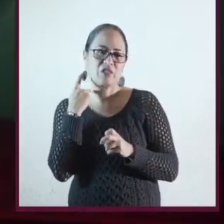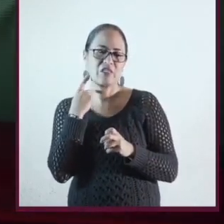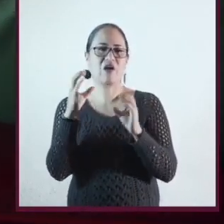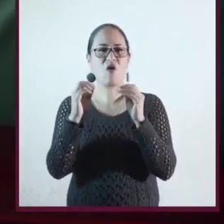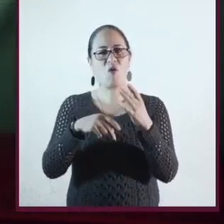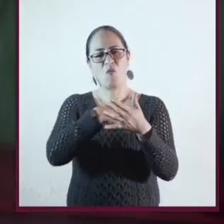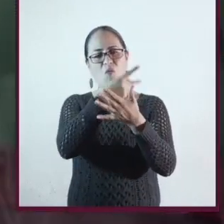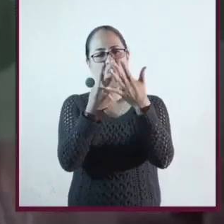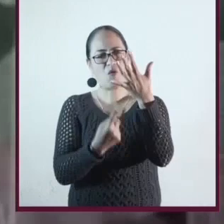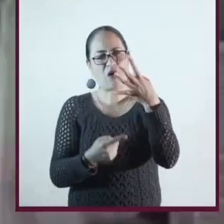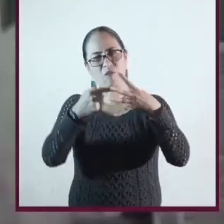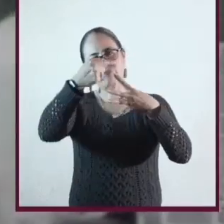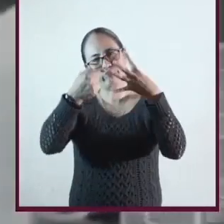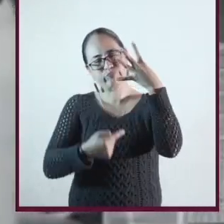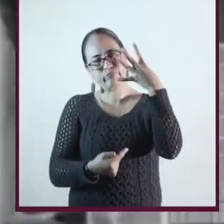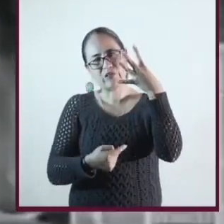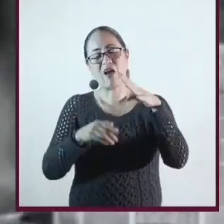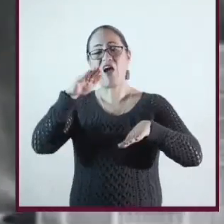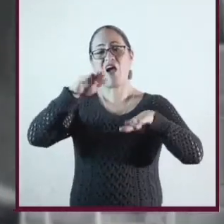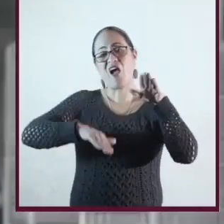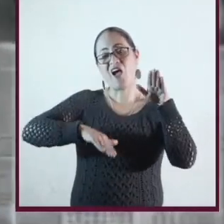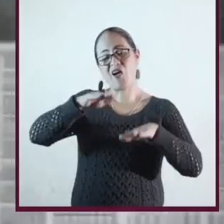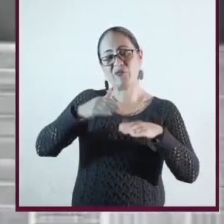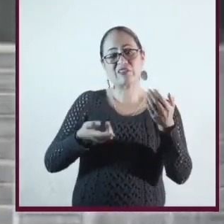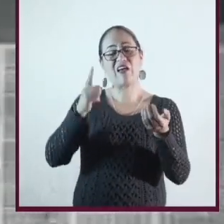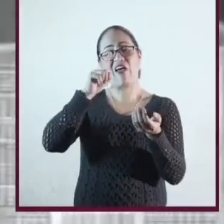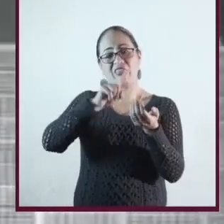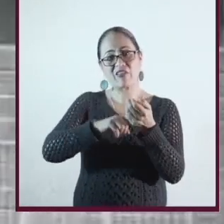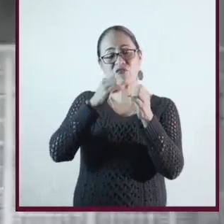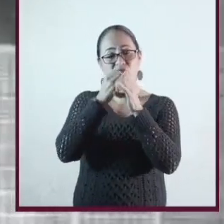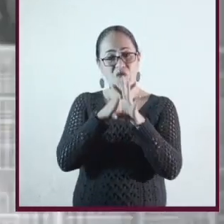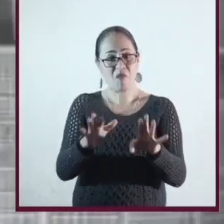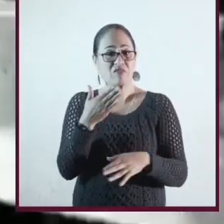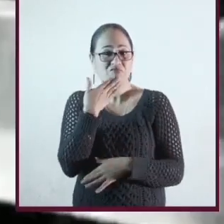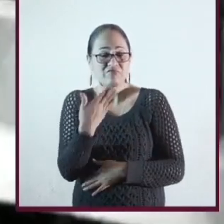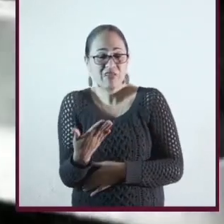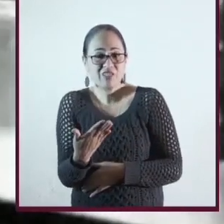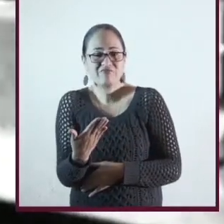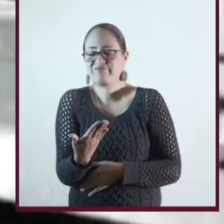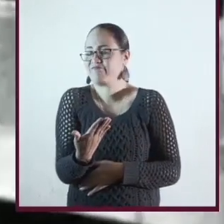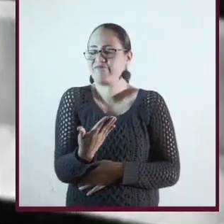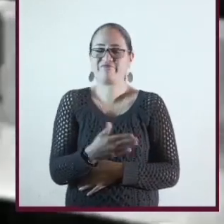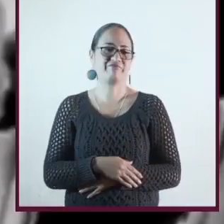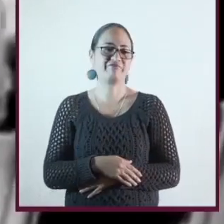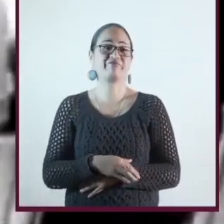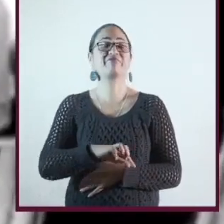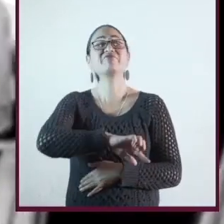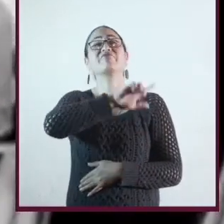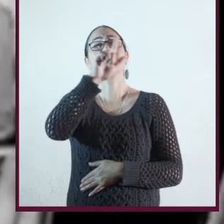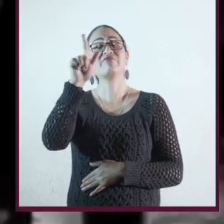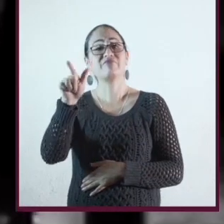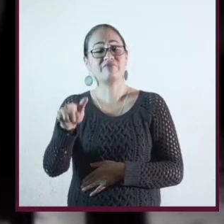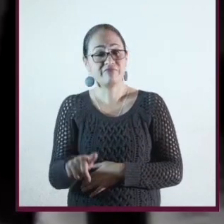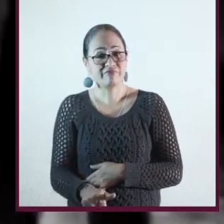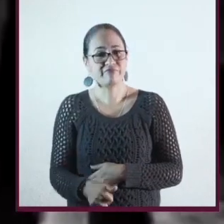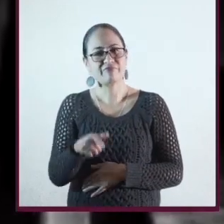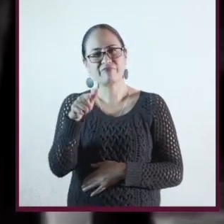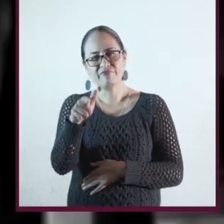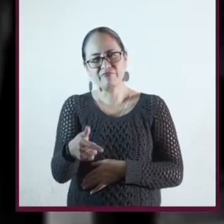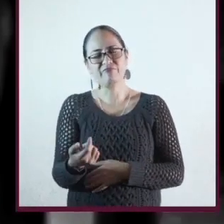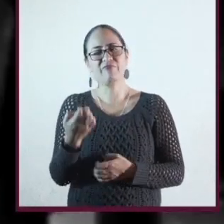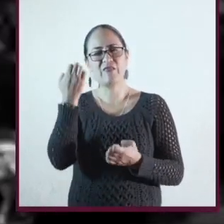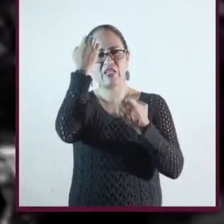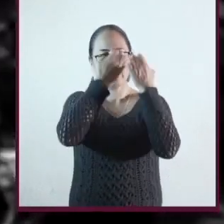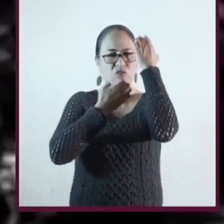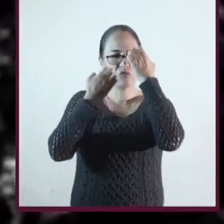contenido. No tardaron en llegar los estudios y análisis críticos desde la pedagogía, las ciencias sociales e